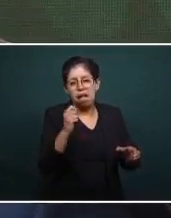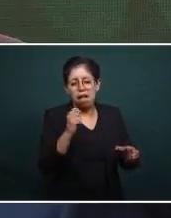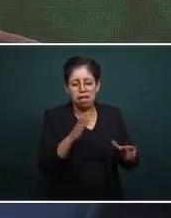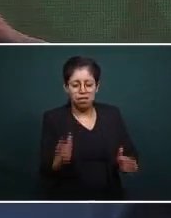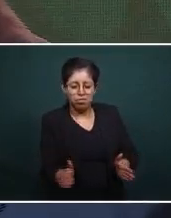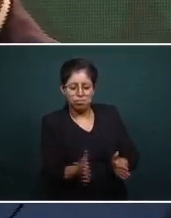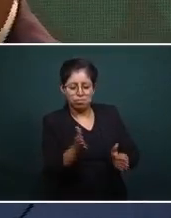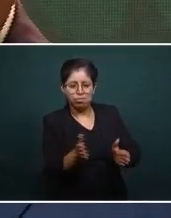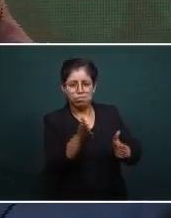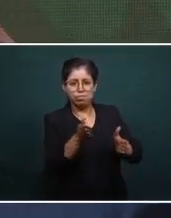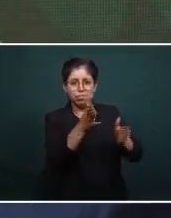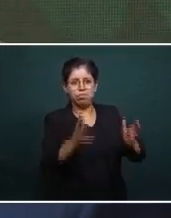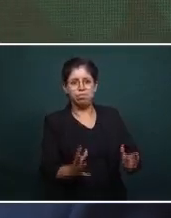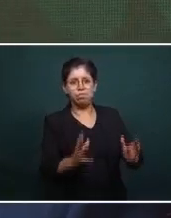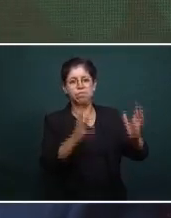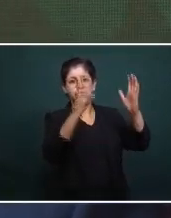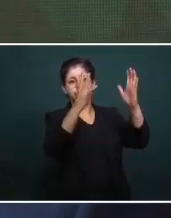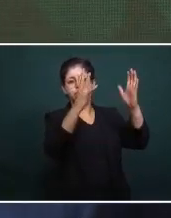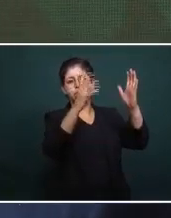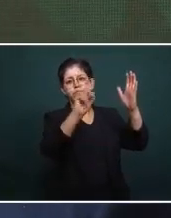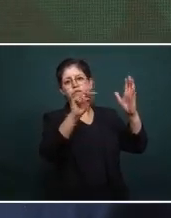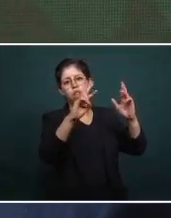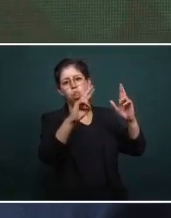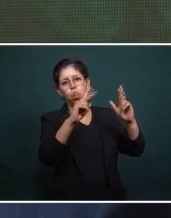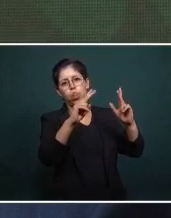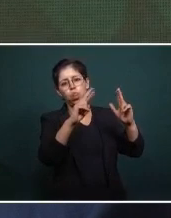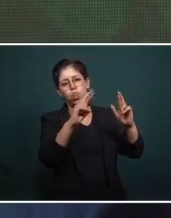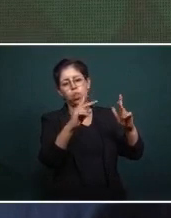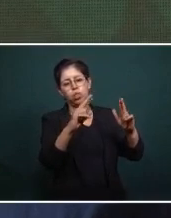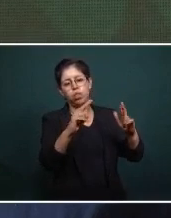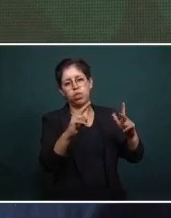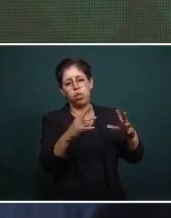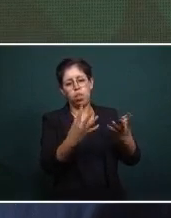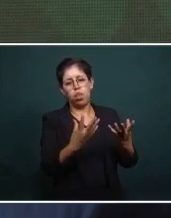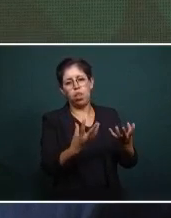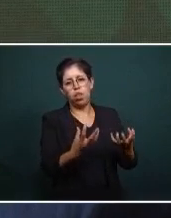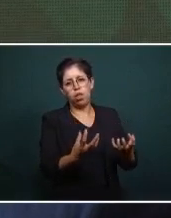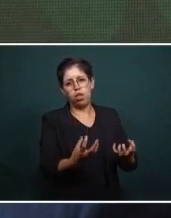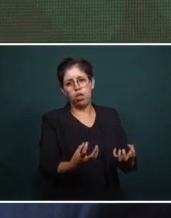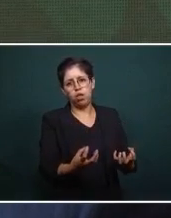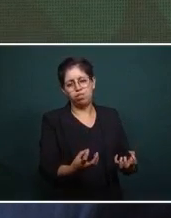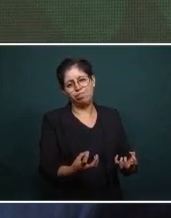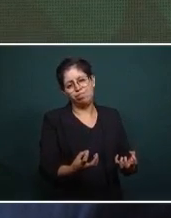se hizo en una parte baja,